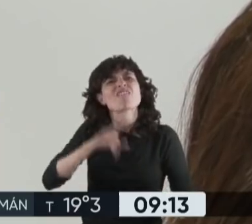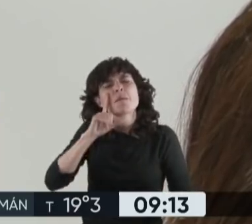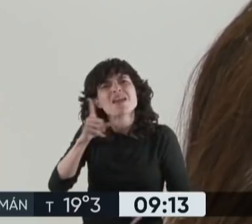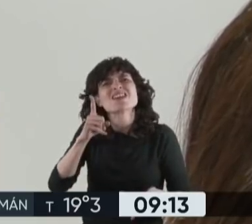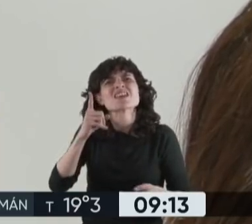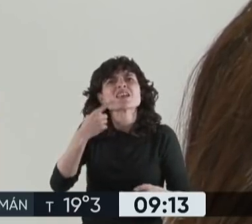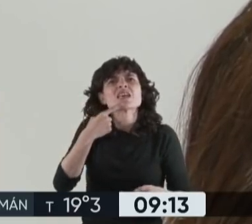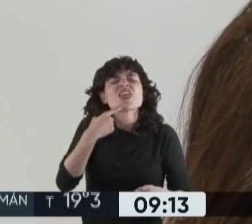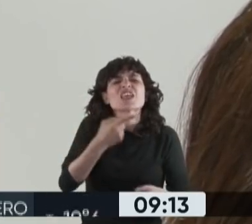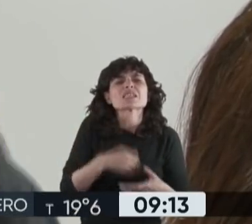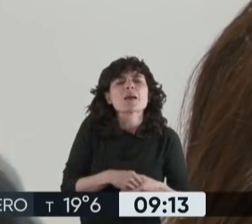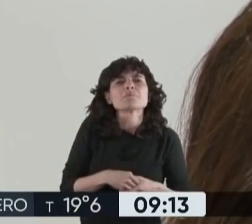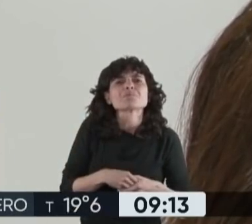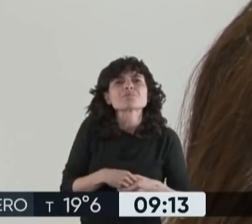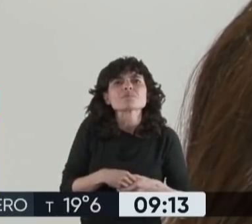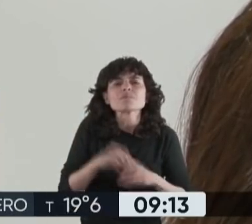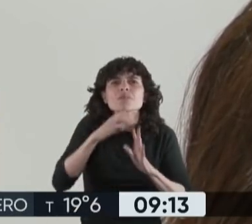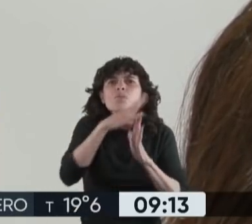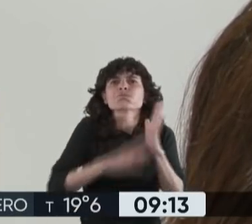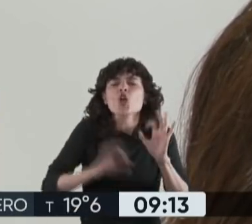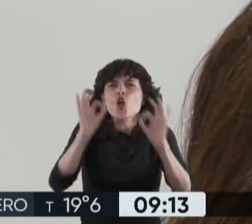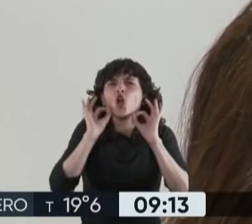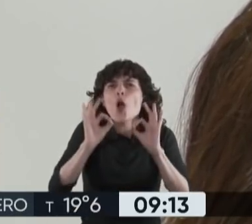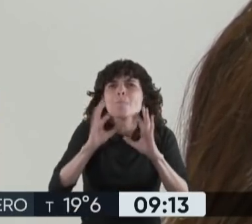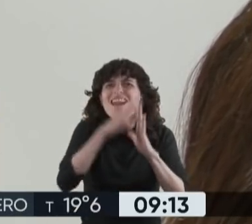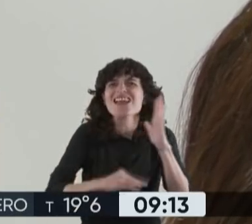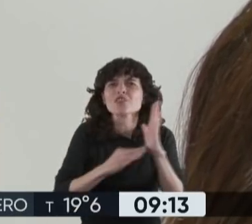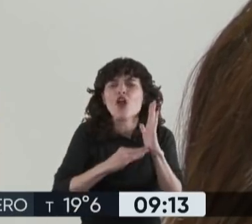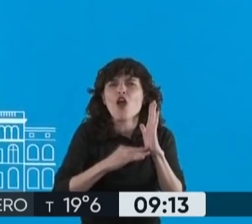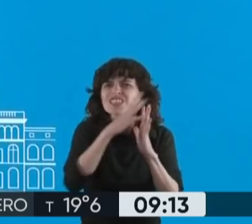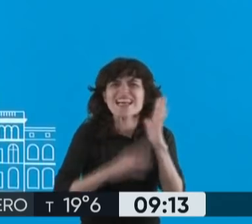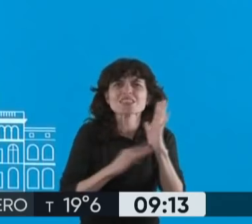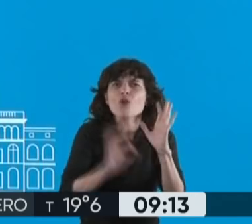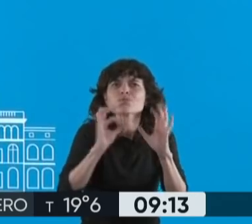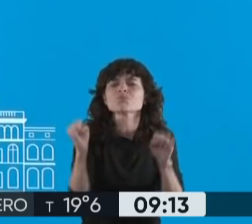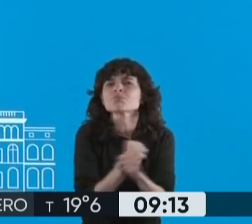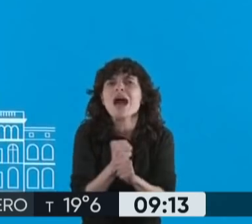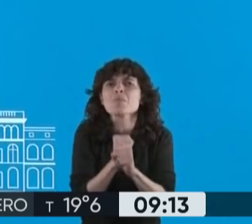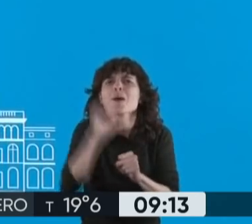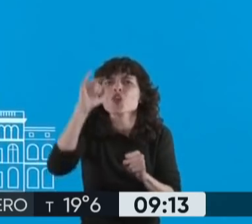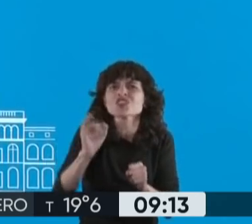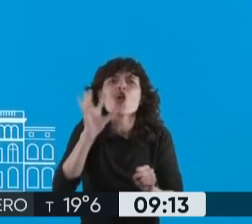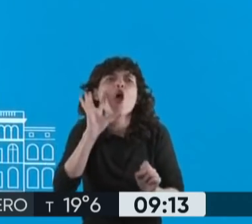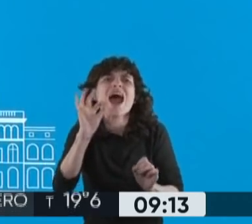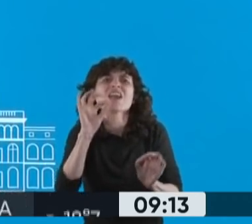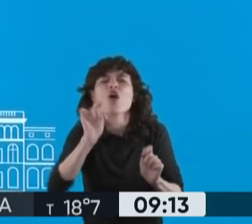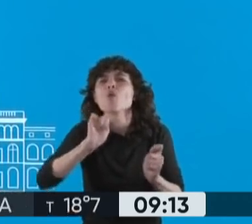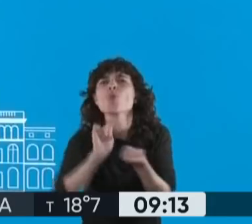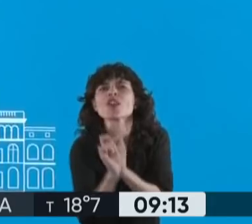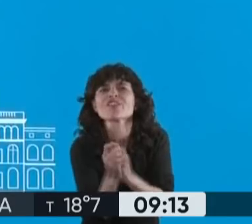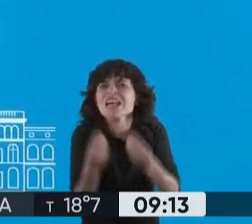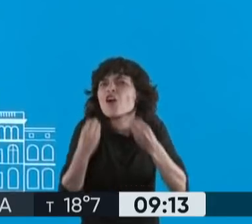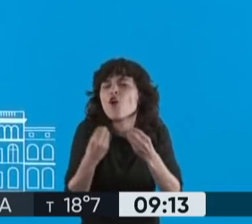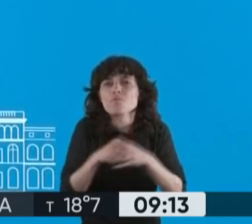sobre aprobar acá en Argentina todo el paquete económico. Entendemos que el proyecto que se va a discutir hoy en